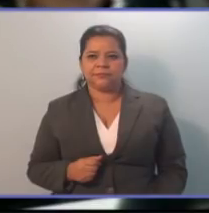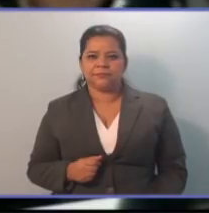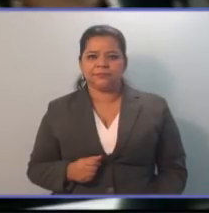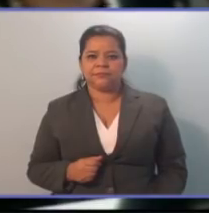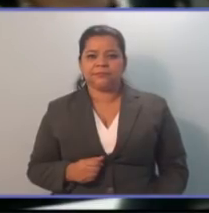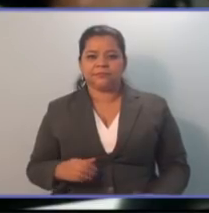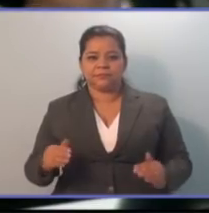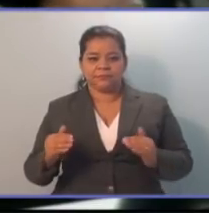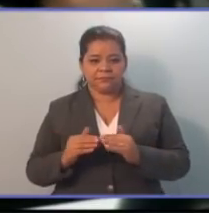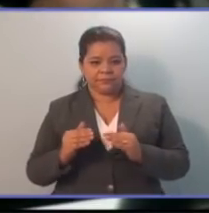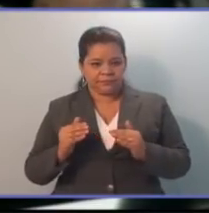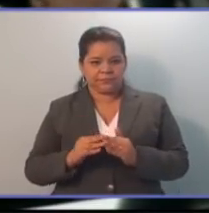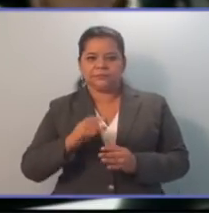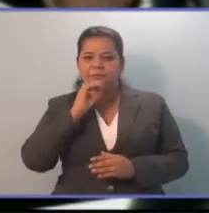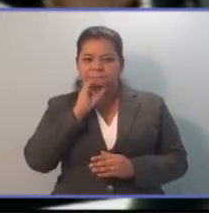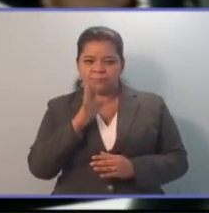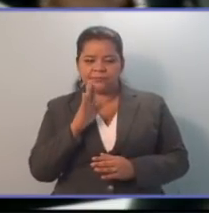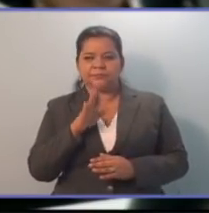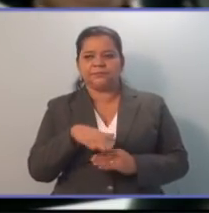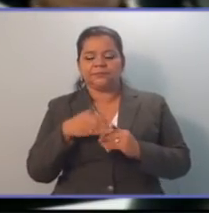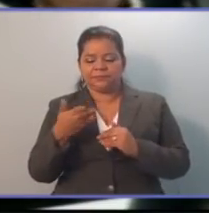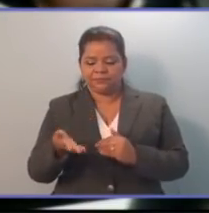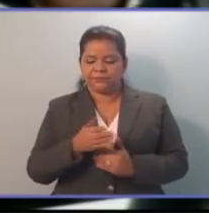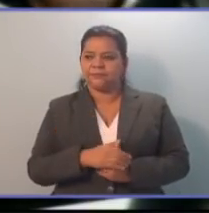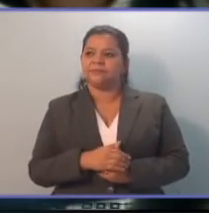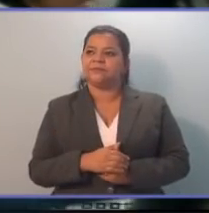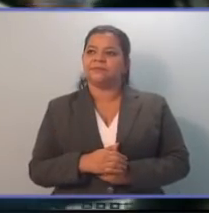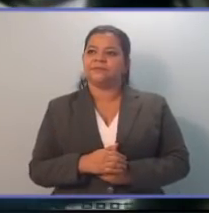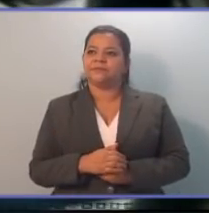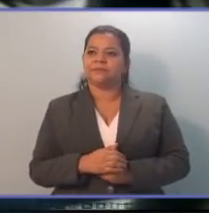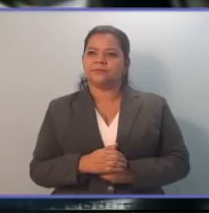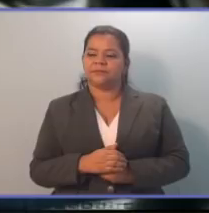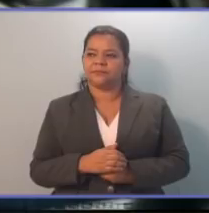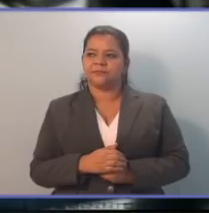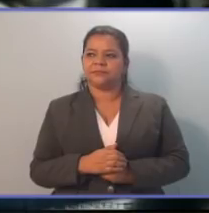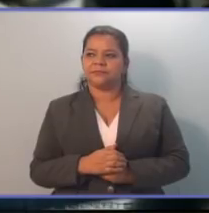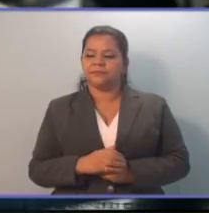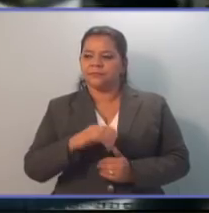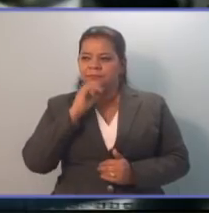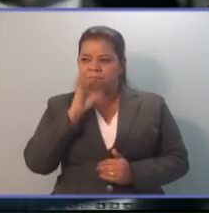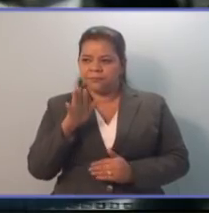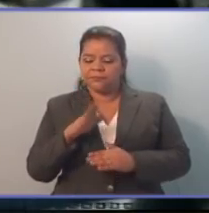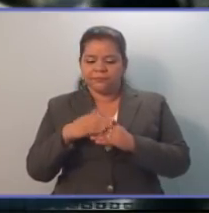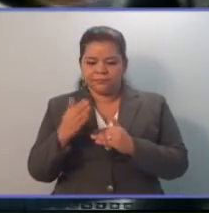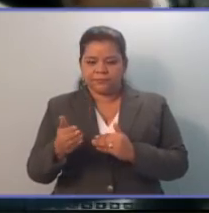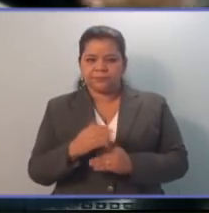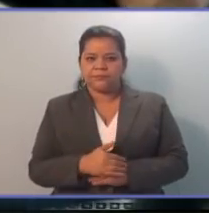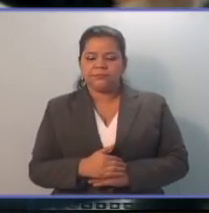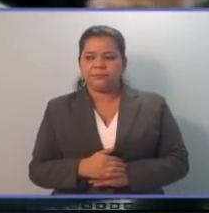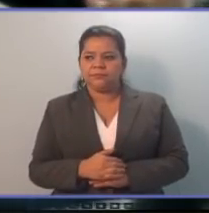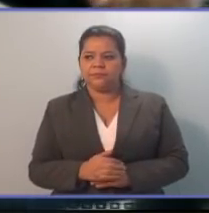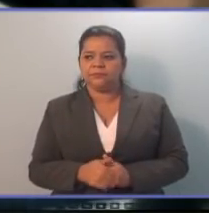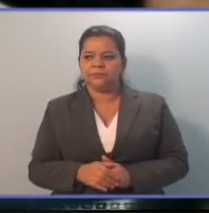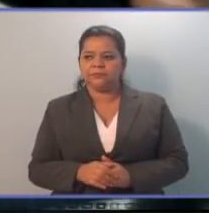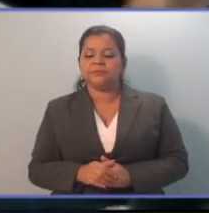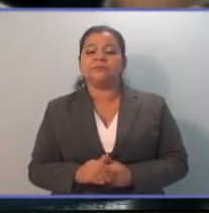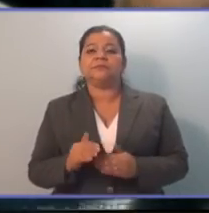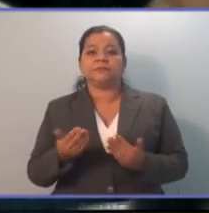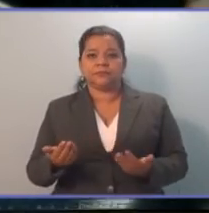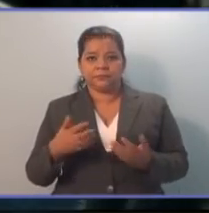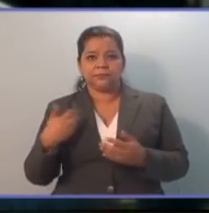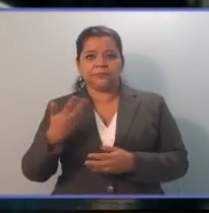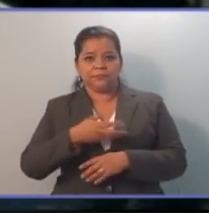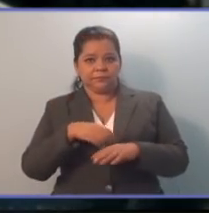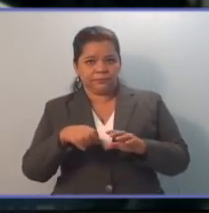Y establece también más adelante, licenciada, de que para poder